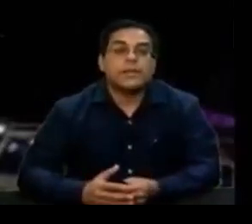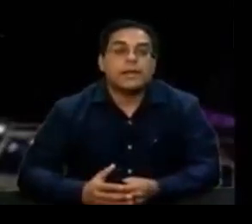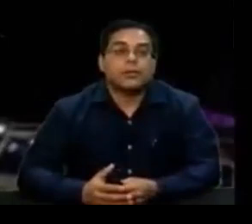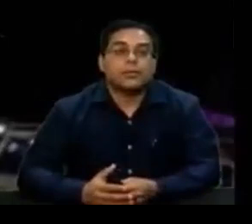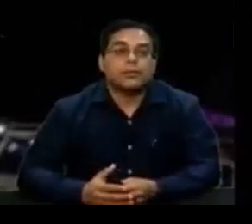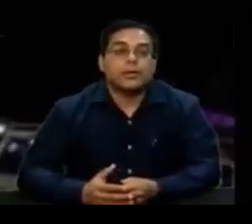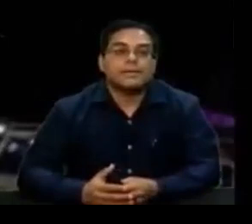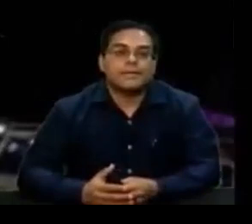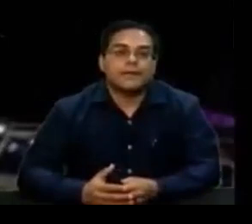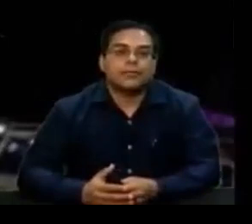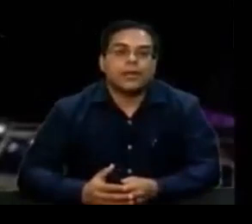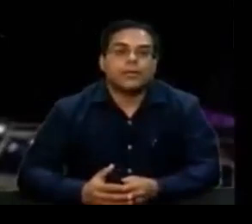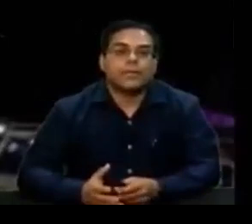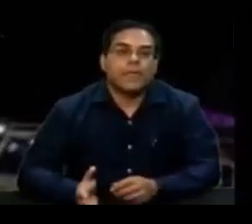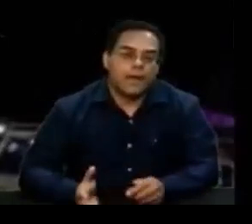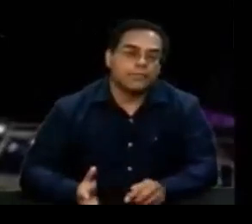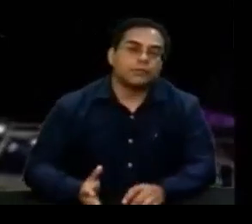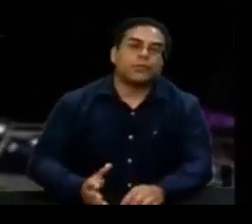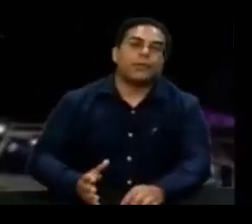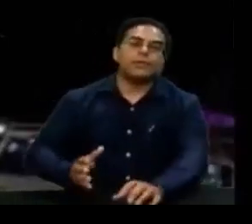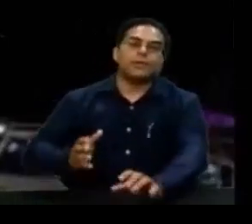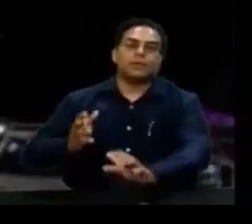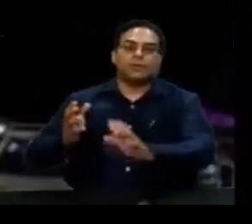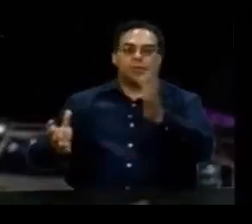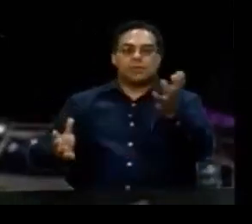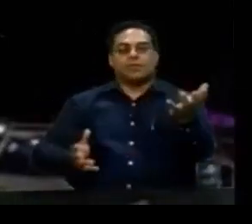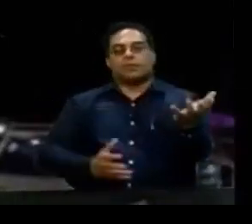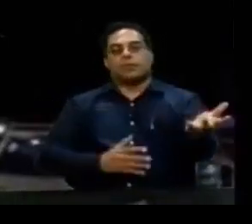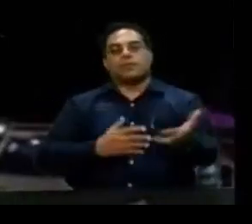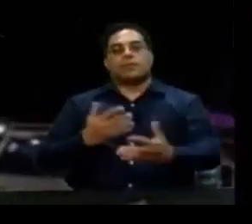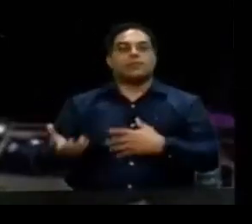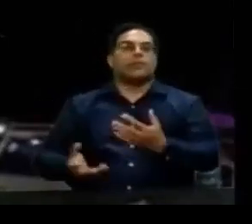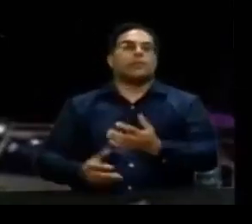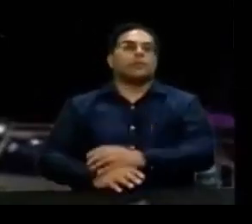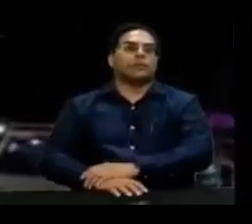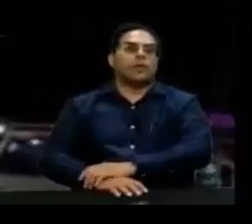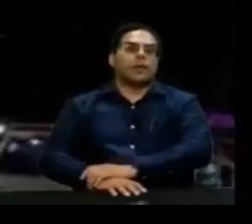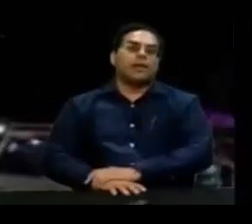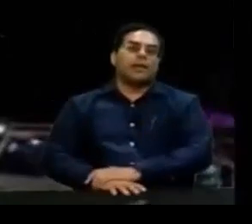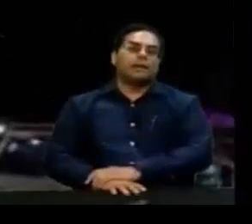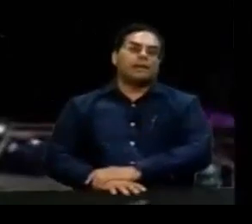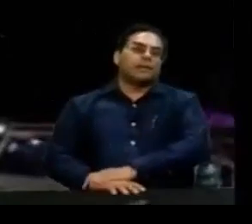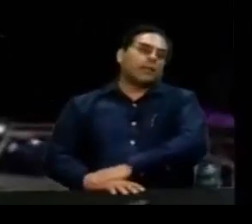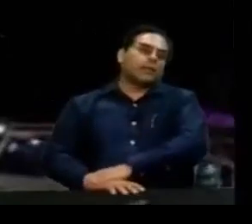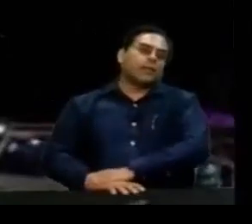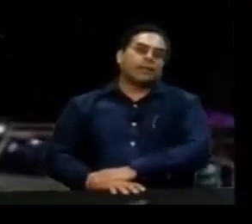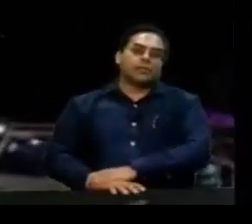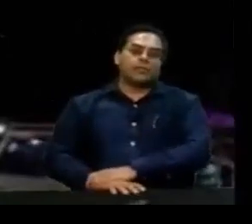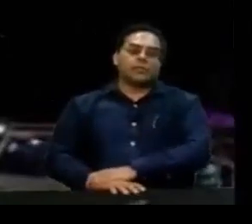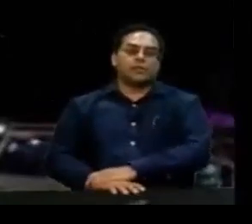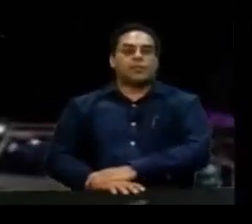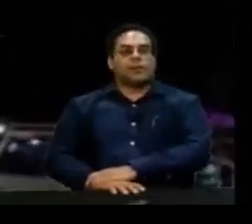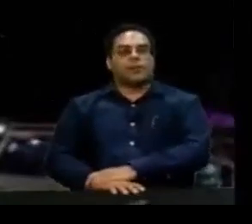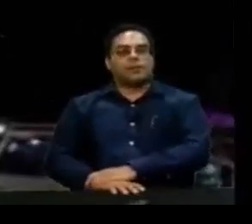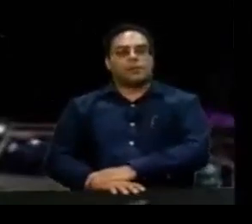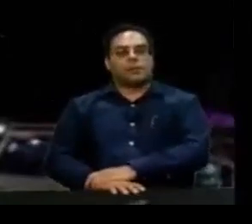el ángulo mandibular está fracturado. Hay una controversia en cuanto a este tipo de fracturas, si quitamos o no el tercer molar. El tercer molar se quita solo si